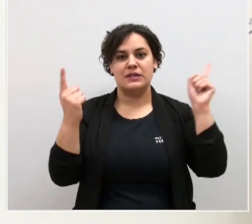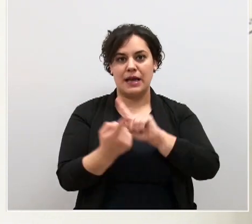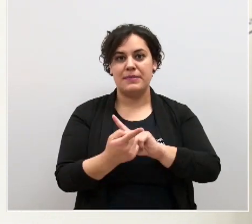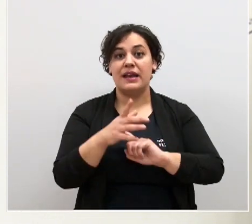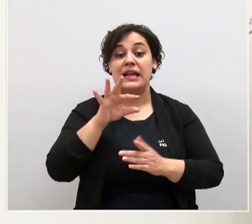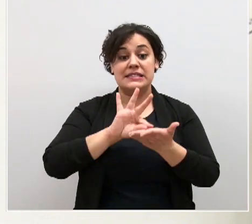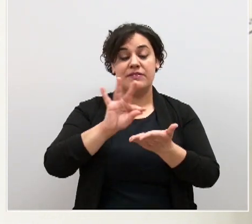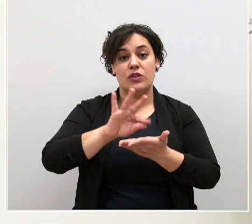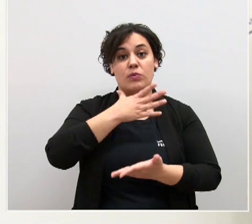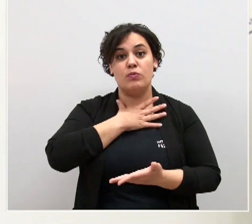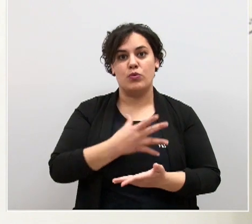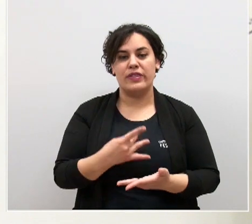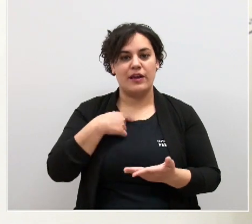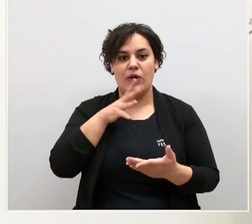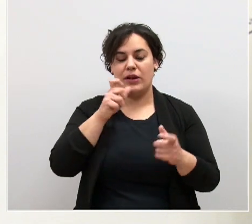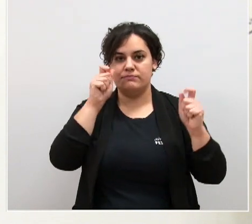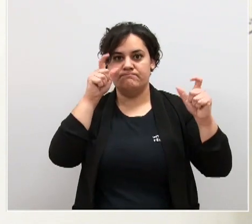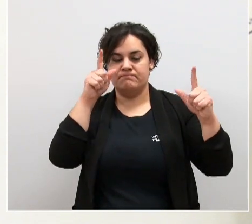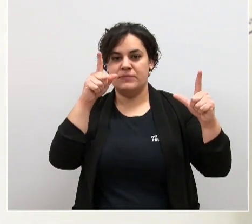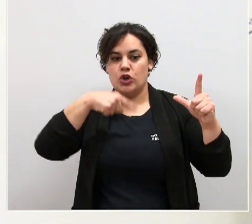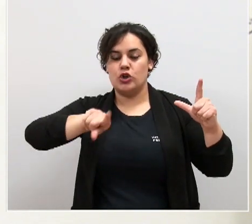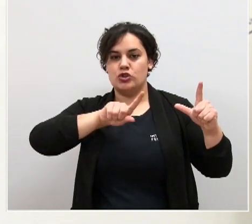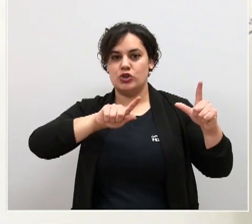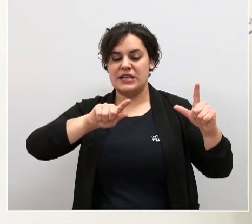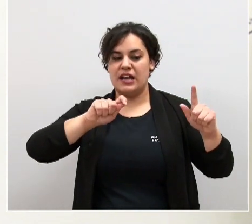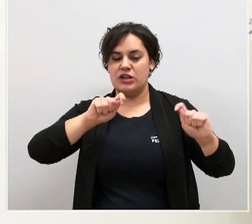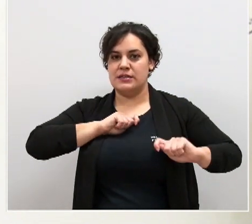esta pandemia, ¿no? Con lo cual estamos más preparados no solamente a nivel